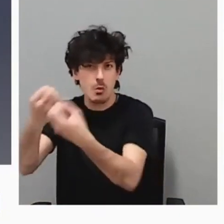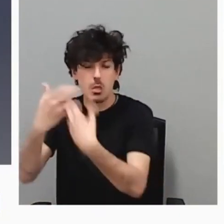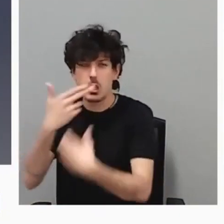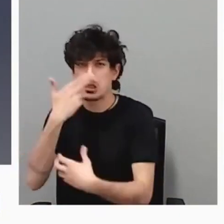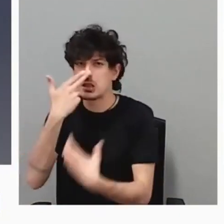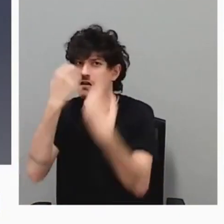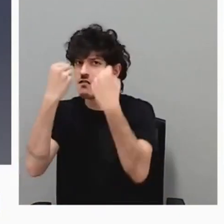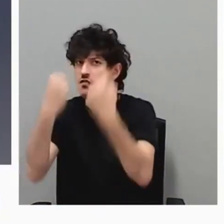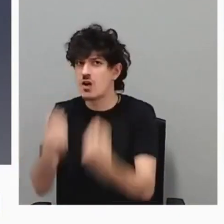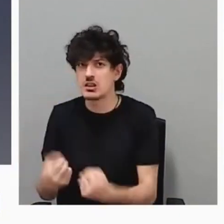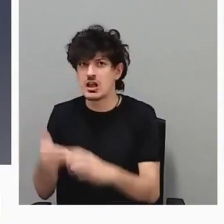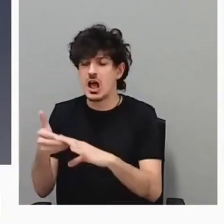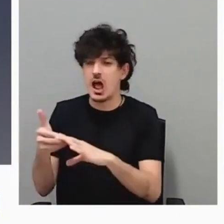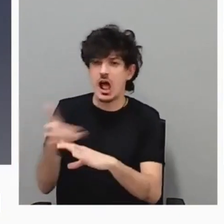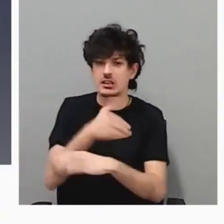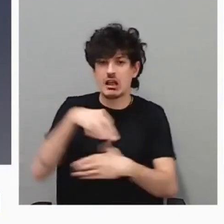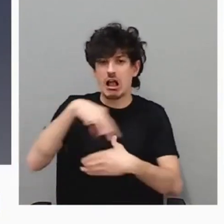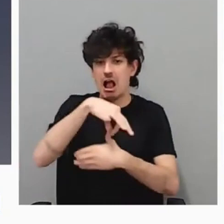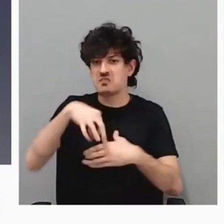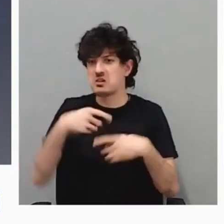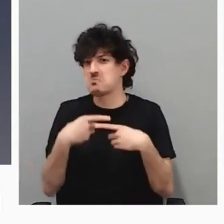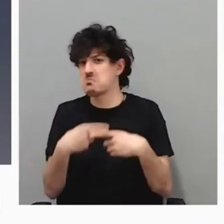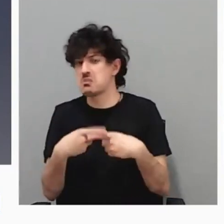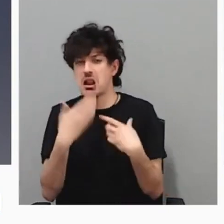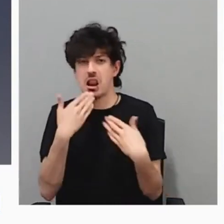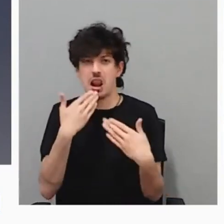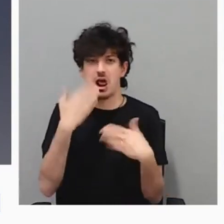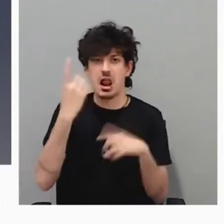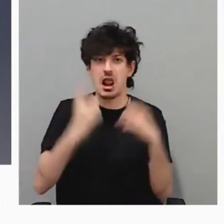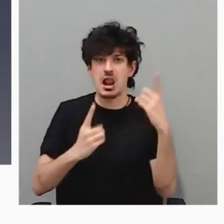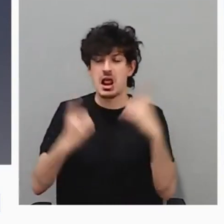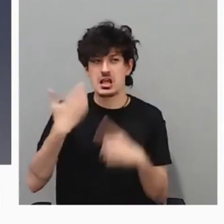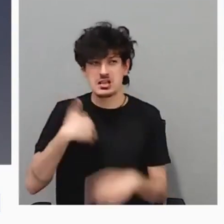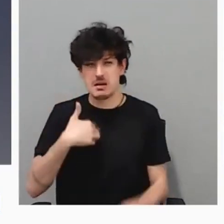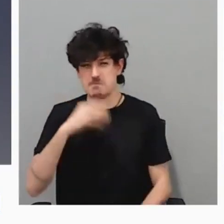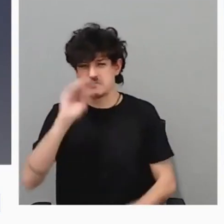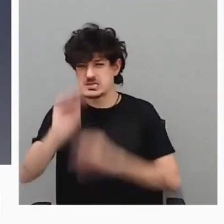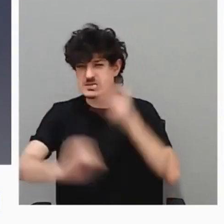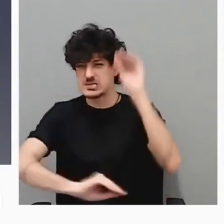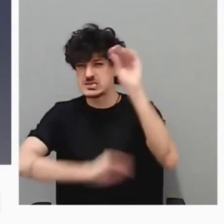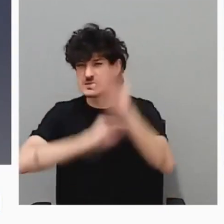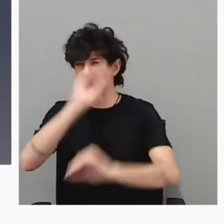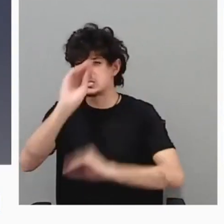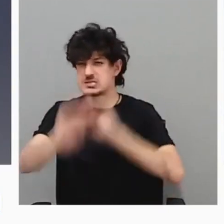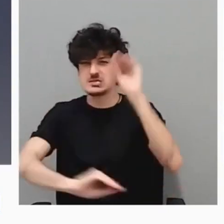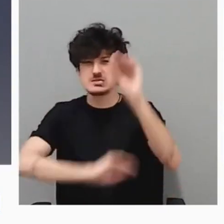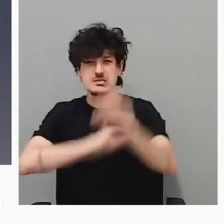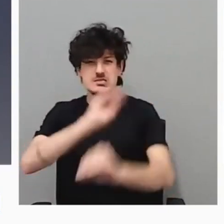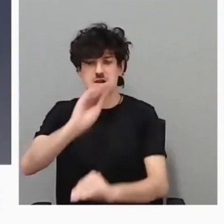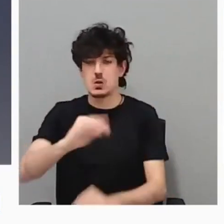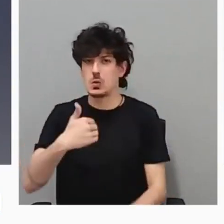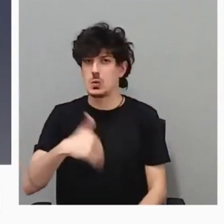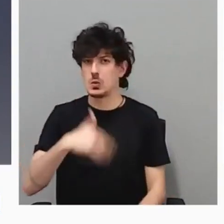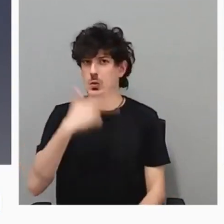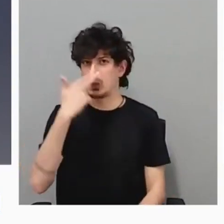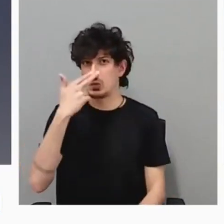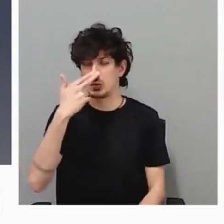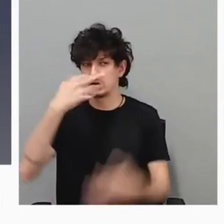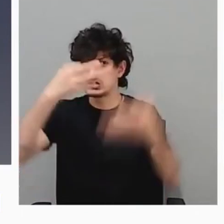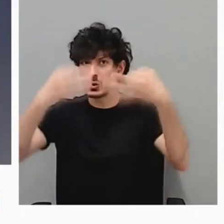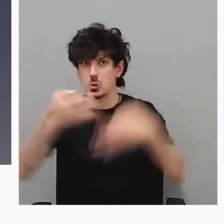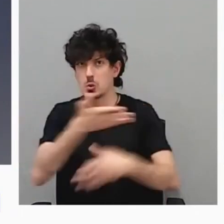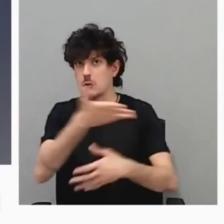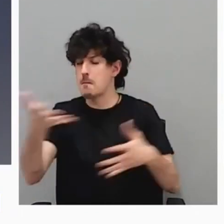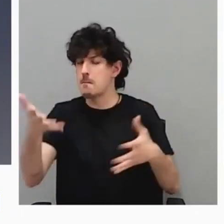oportunidad de tener un café antes y ya le he preguntado muchísimo sobre sus proyectos y estoy segura que os va a encantar. Me gustaría